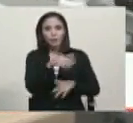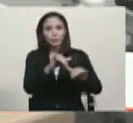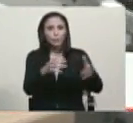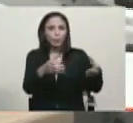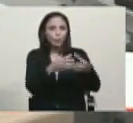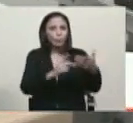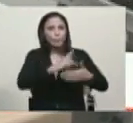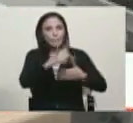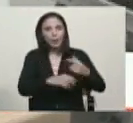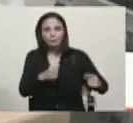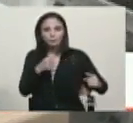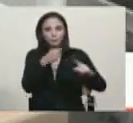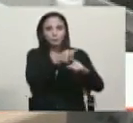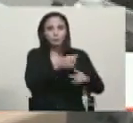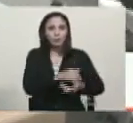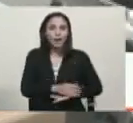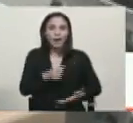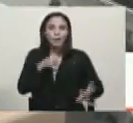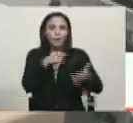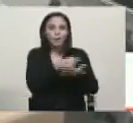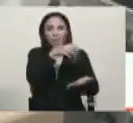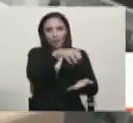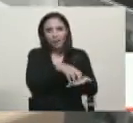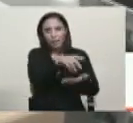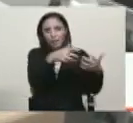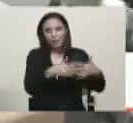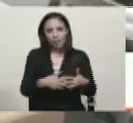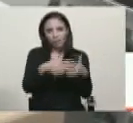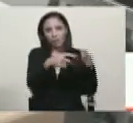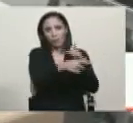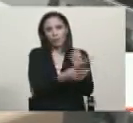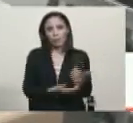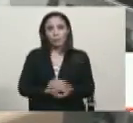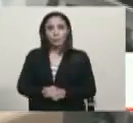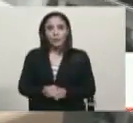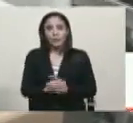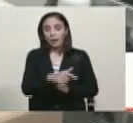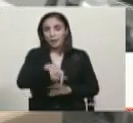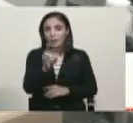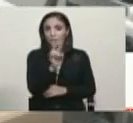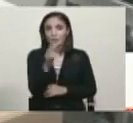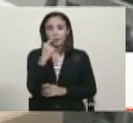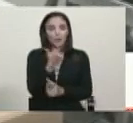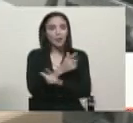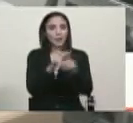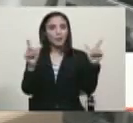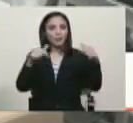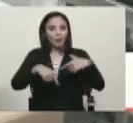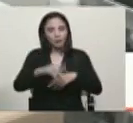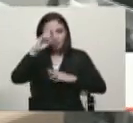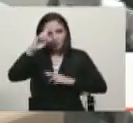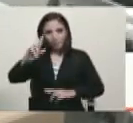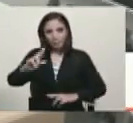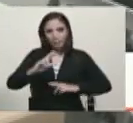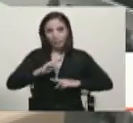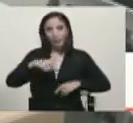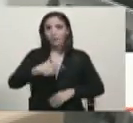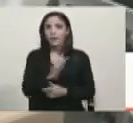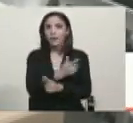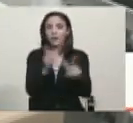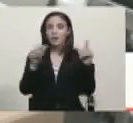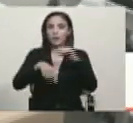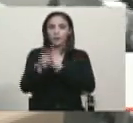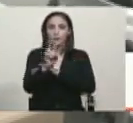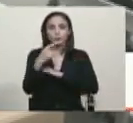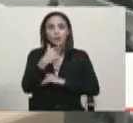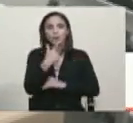plan conspirativo, porque Estado, desde el gobierno de Estados Unidos, Venezuela debe ser respetada. Así lo ha dicho el